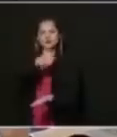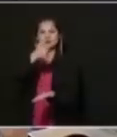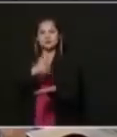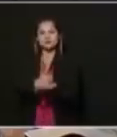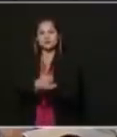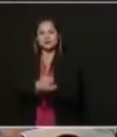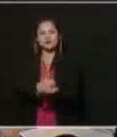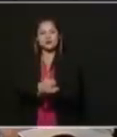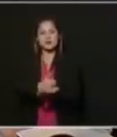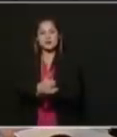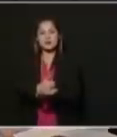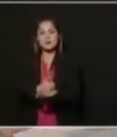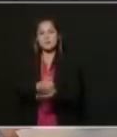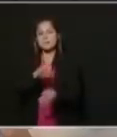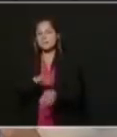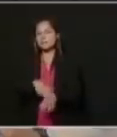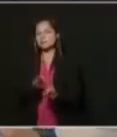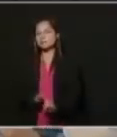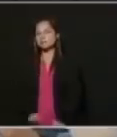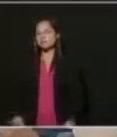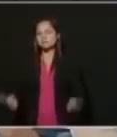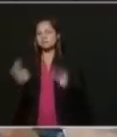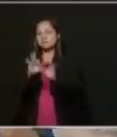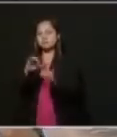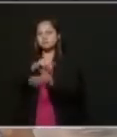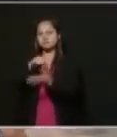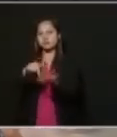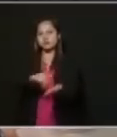principal plaza pública del país.